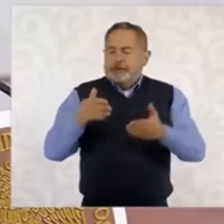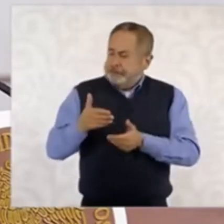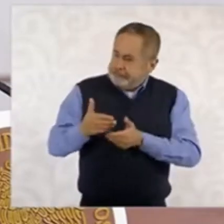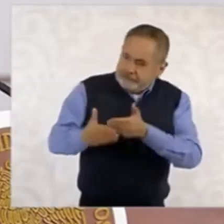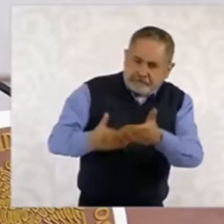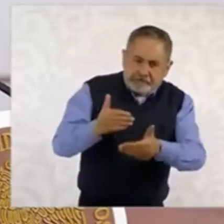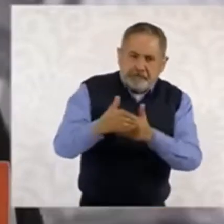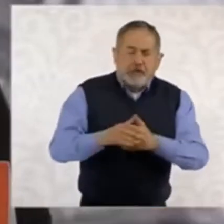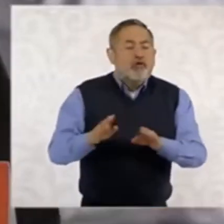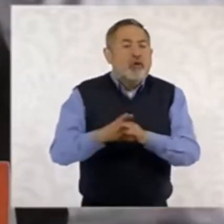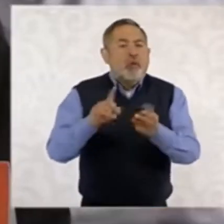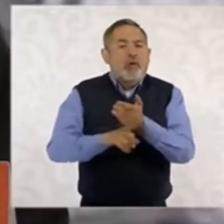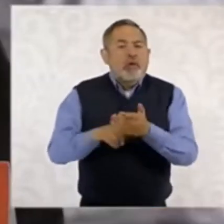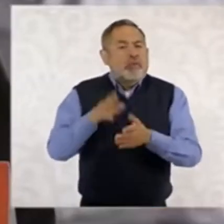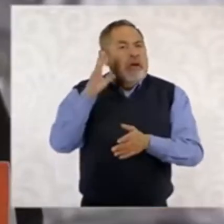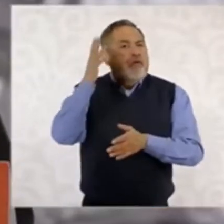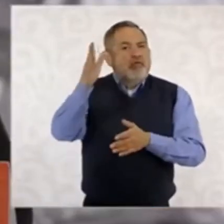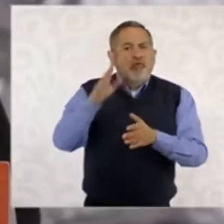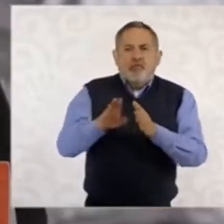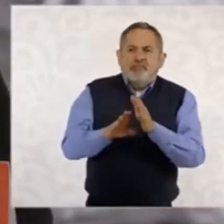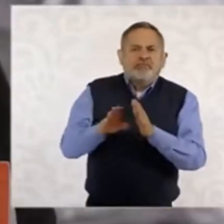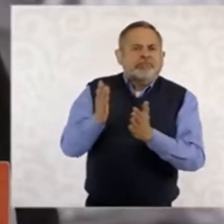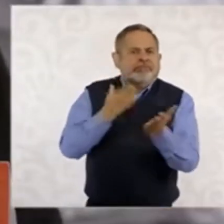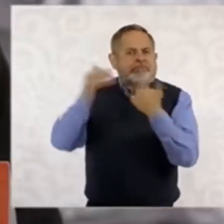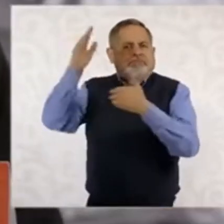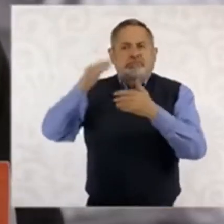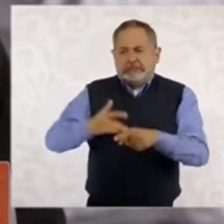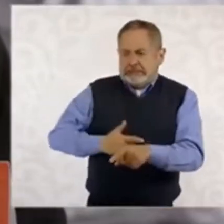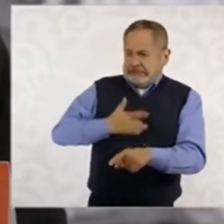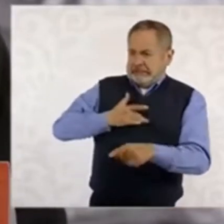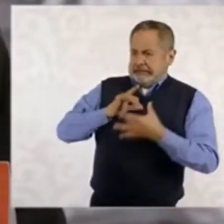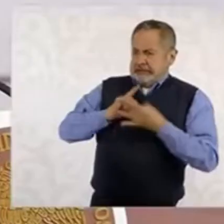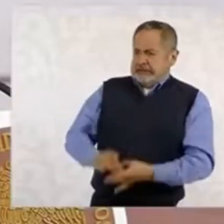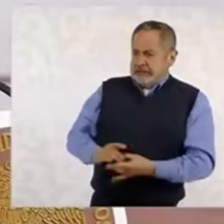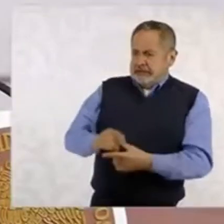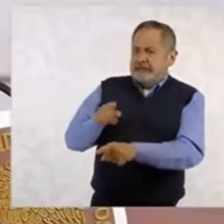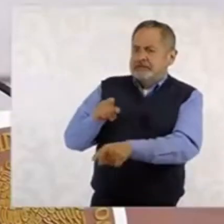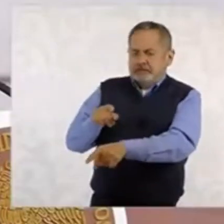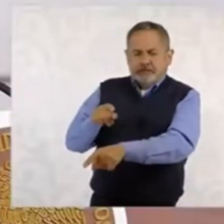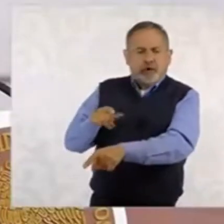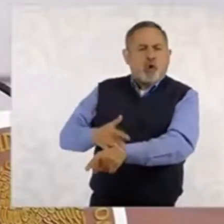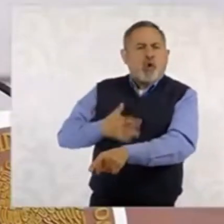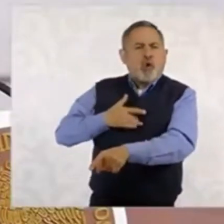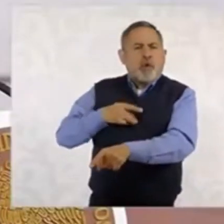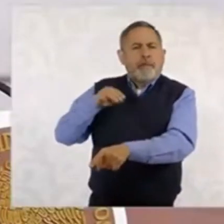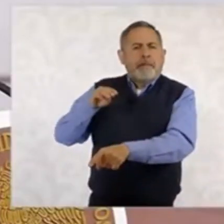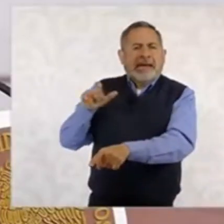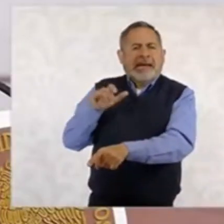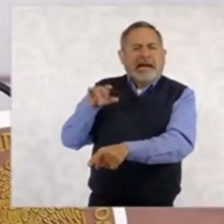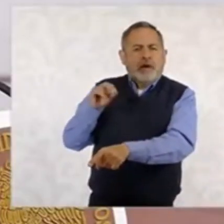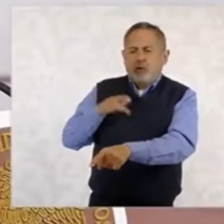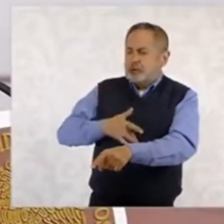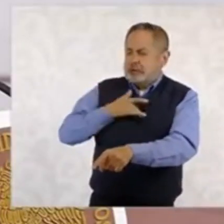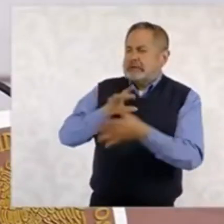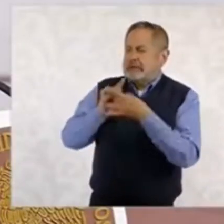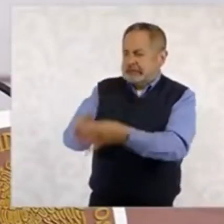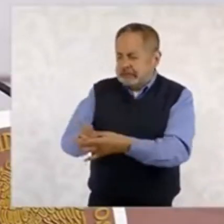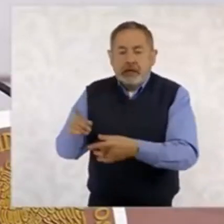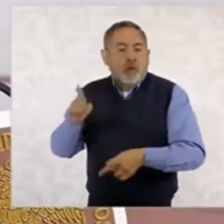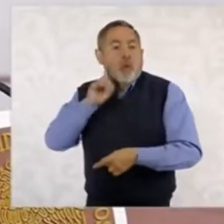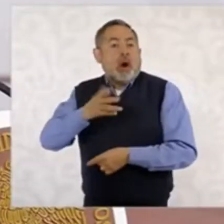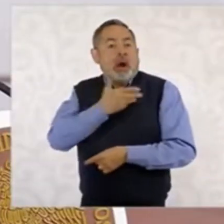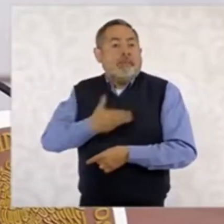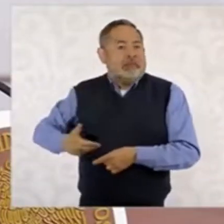en el modelo de desarrollo basado en el humanismo mexicano que impulsa nuestra presidenta, con la garantía del Estado